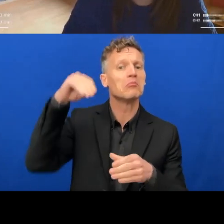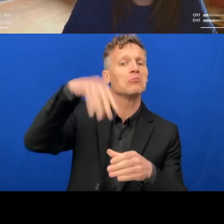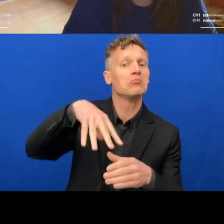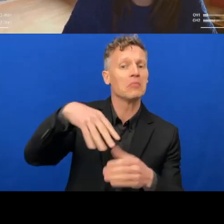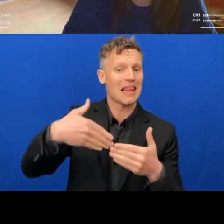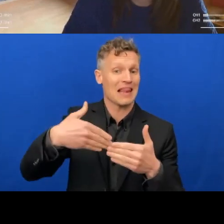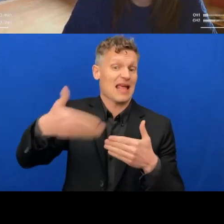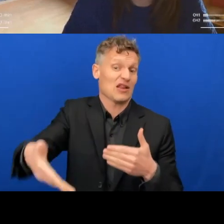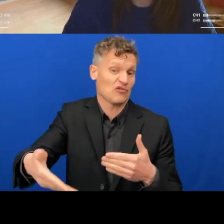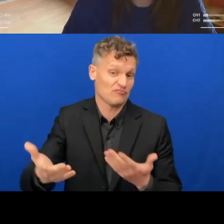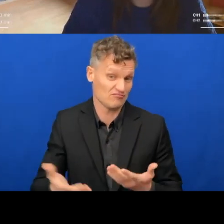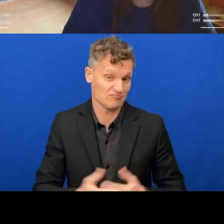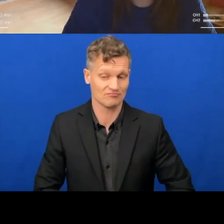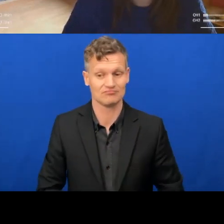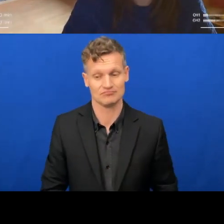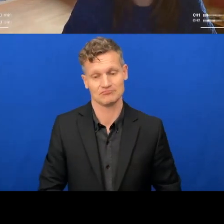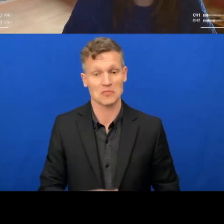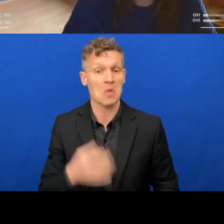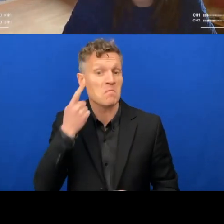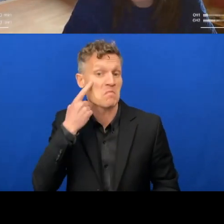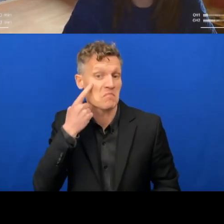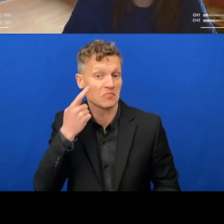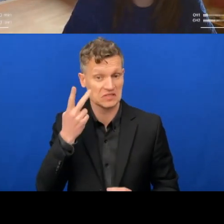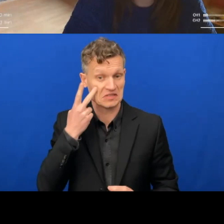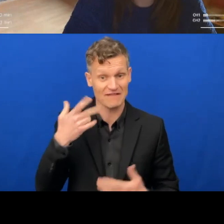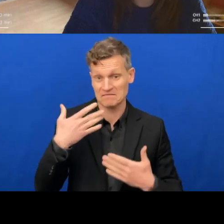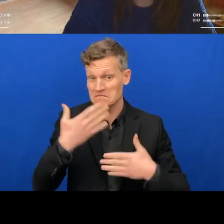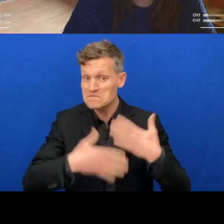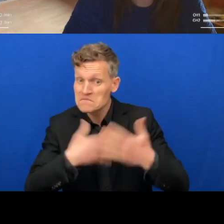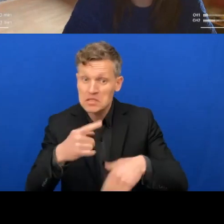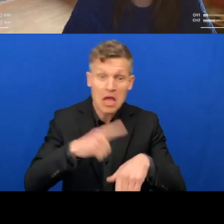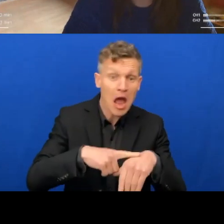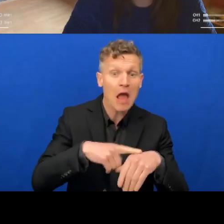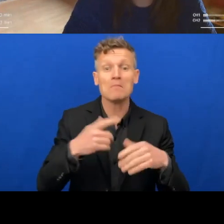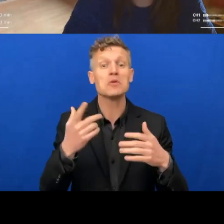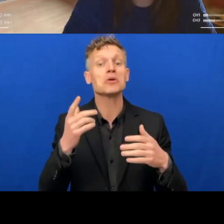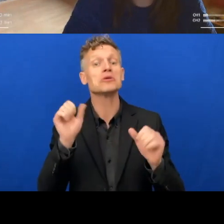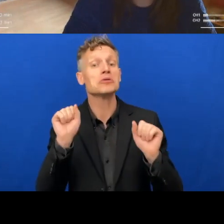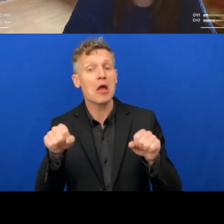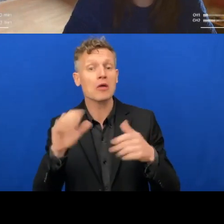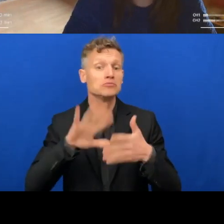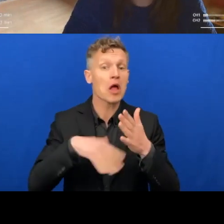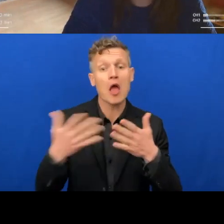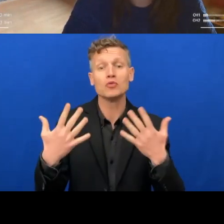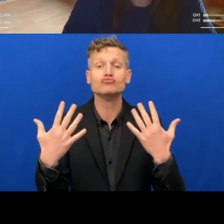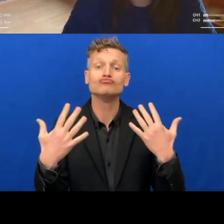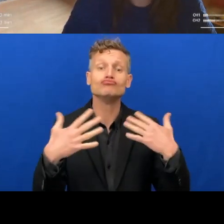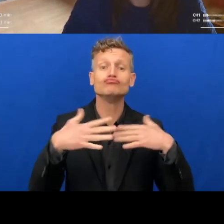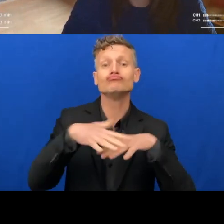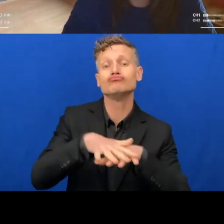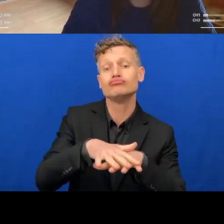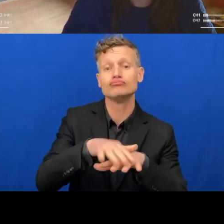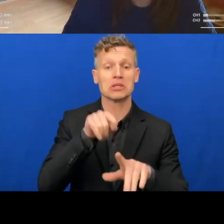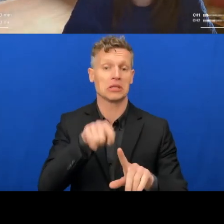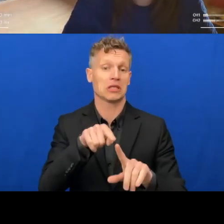interpretación. Lo que está marcado en amarillo es que todavía está pendiente por decidir si también se va a integrar la lengua